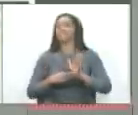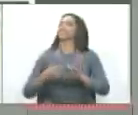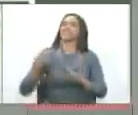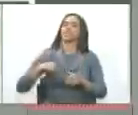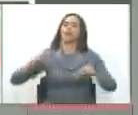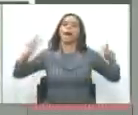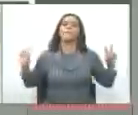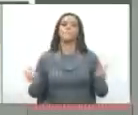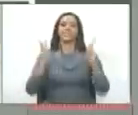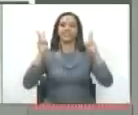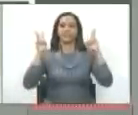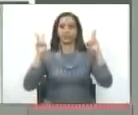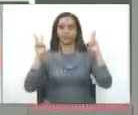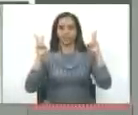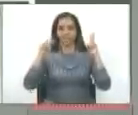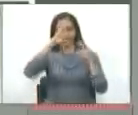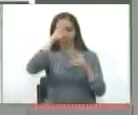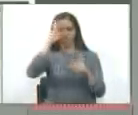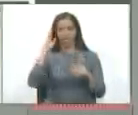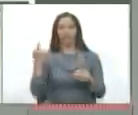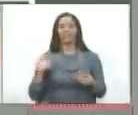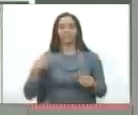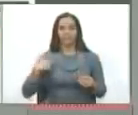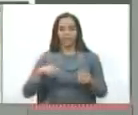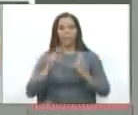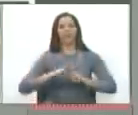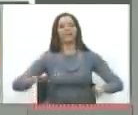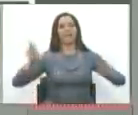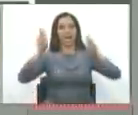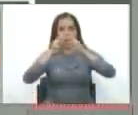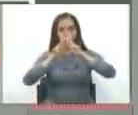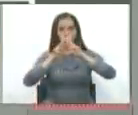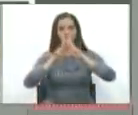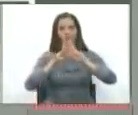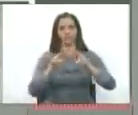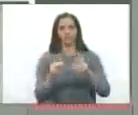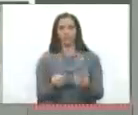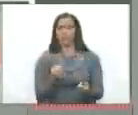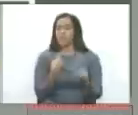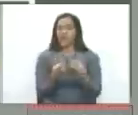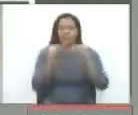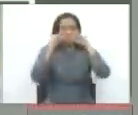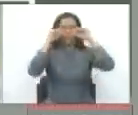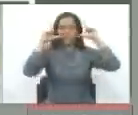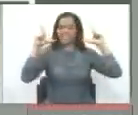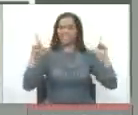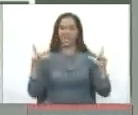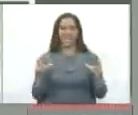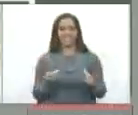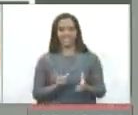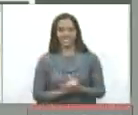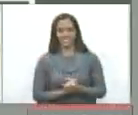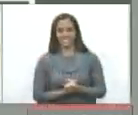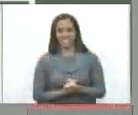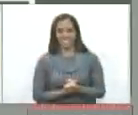victoria, Diosdado, que obtuvimos en la Organización de Naciones Unidas. Una cosa impresionante.